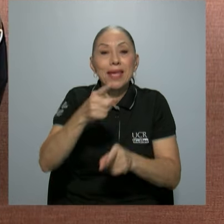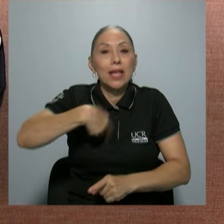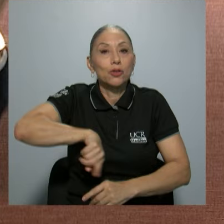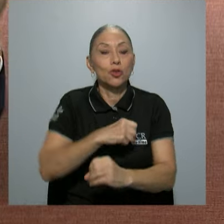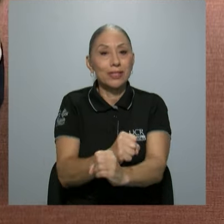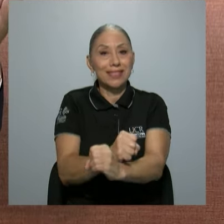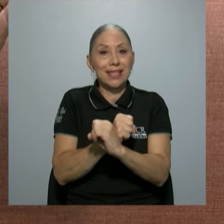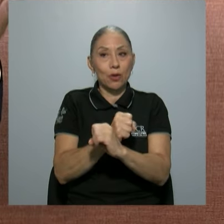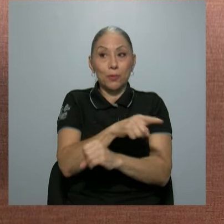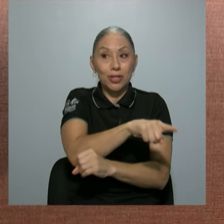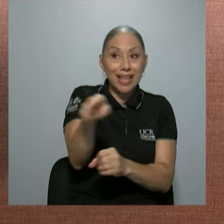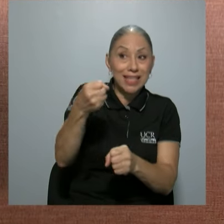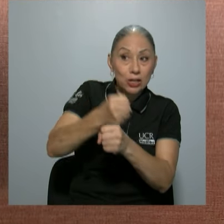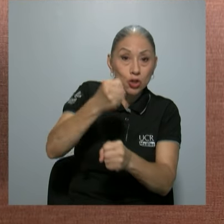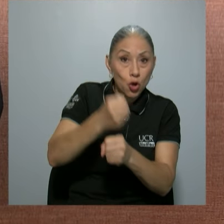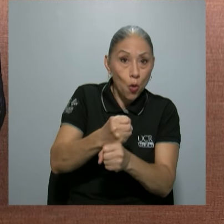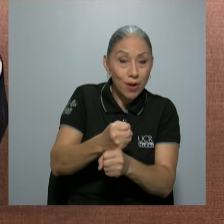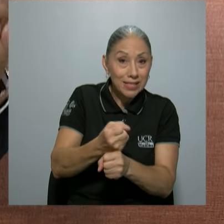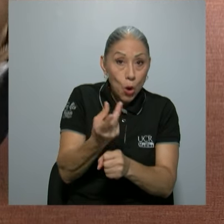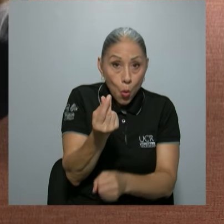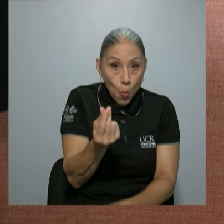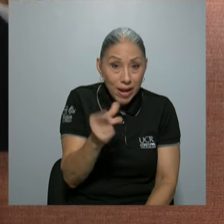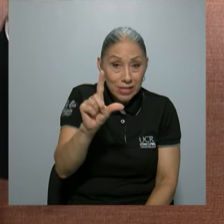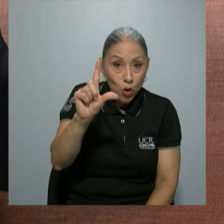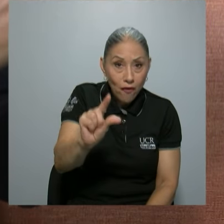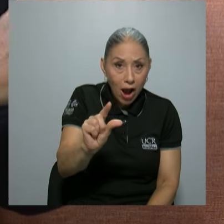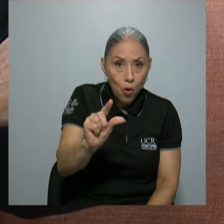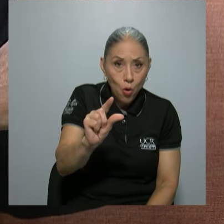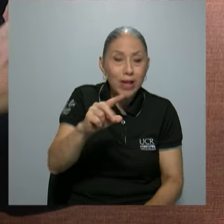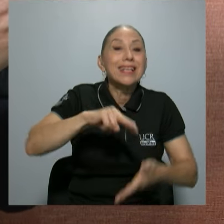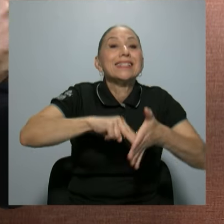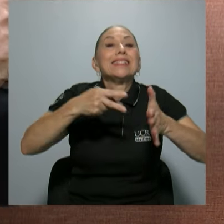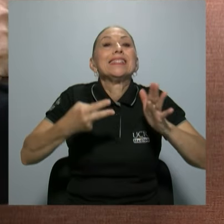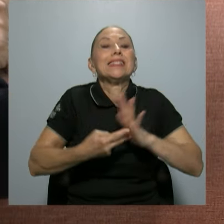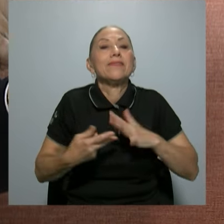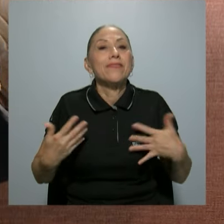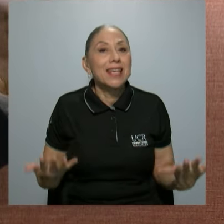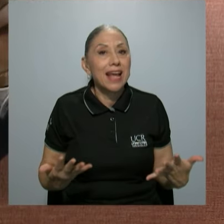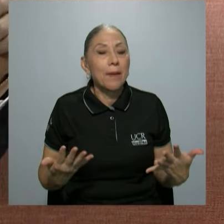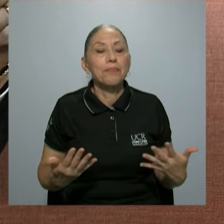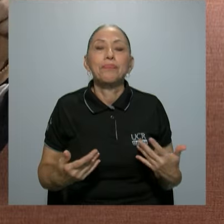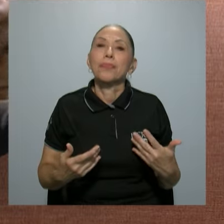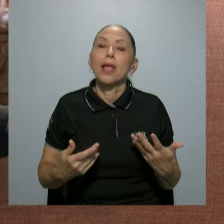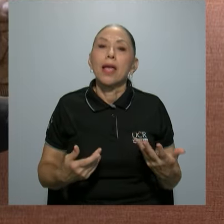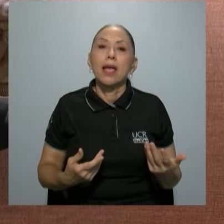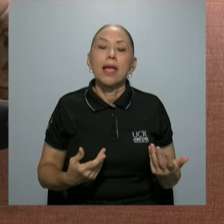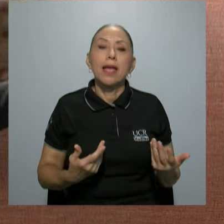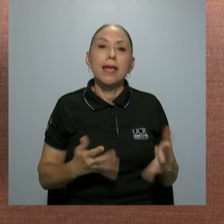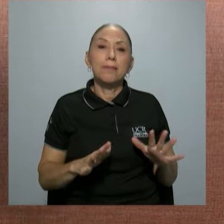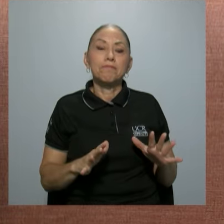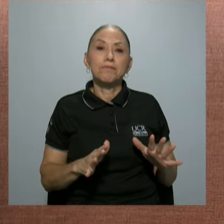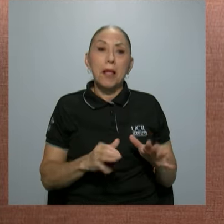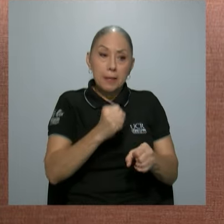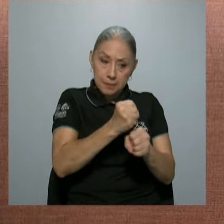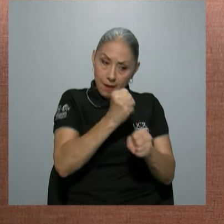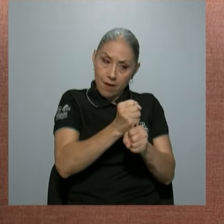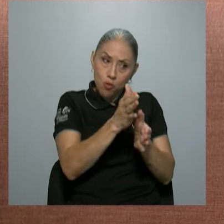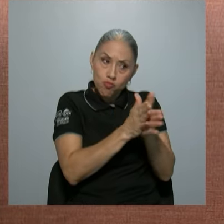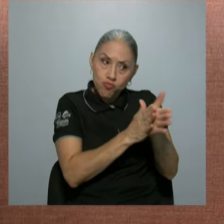tengan un precio bajo. O sea, en otras palabras, la eficiencia que debe existir en